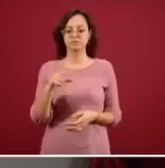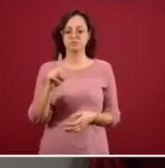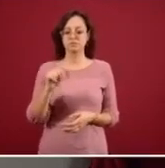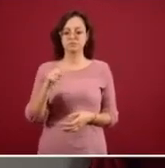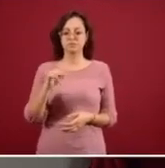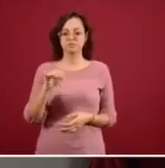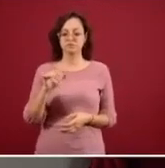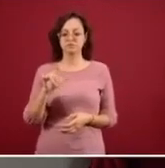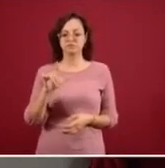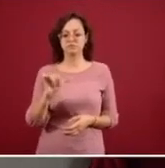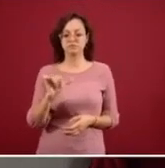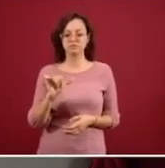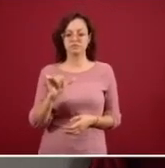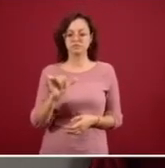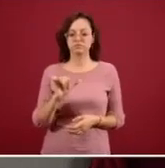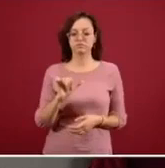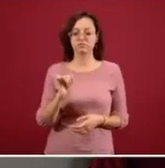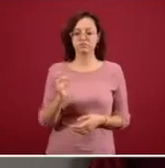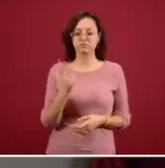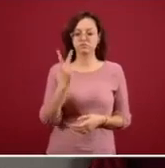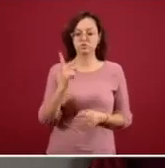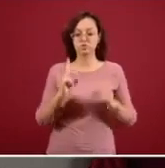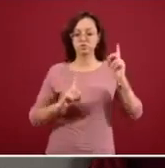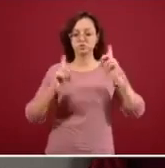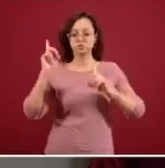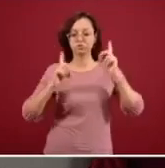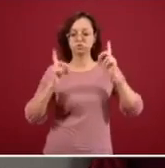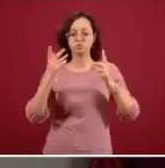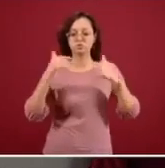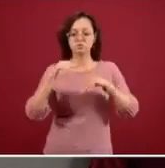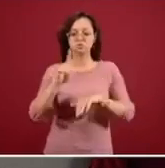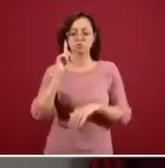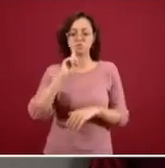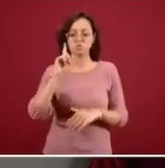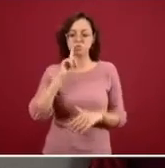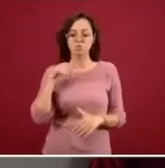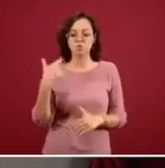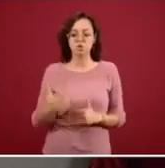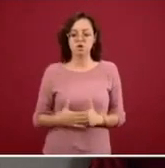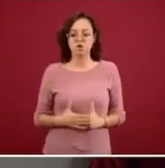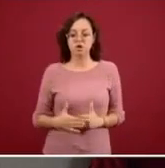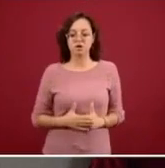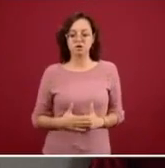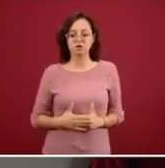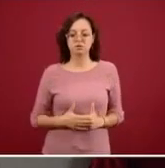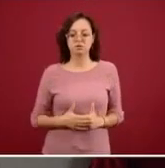Página. Tengo 2 dudas. Una sobre el tema de las mujeres embarazadas.